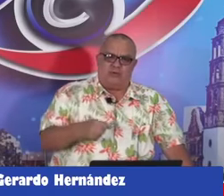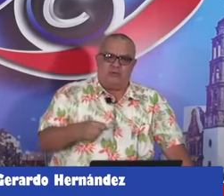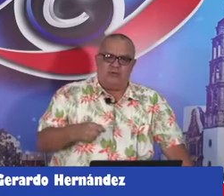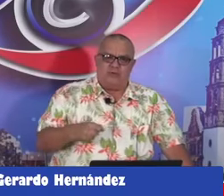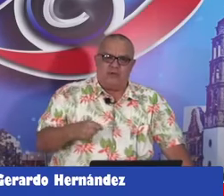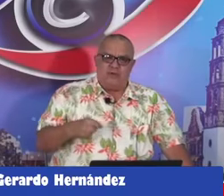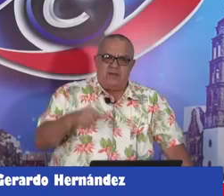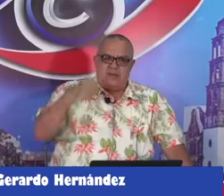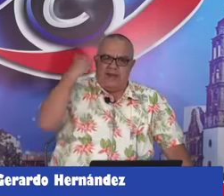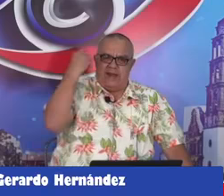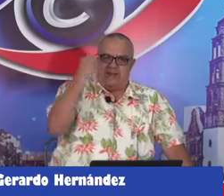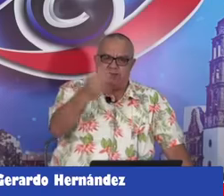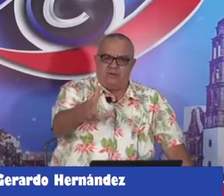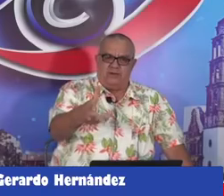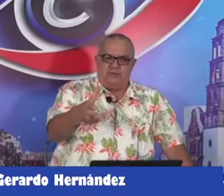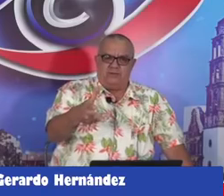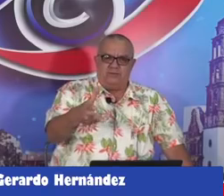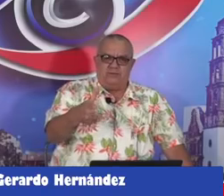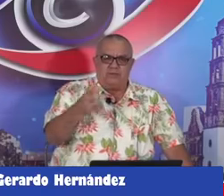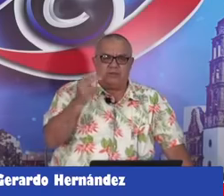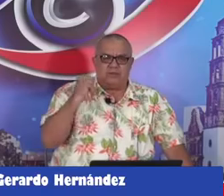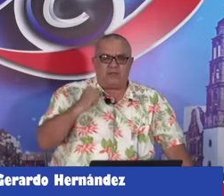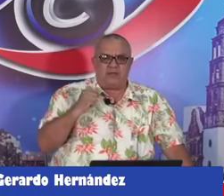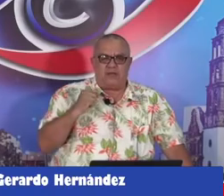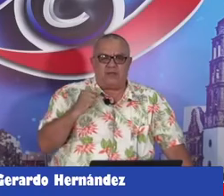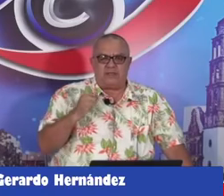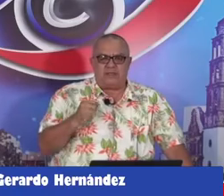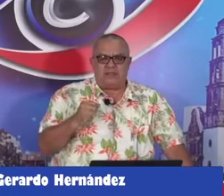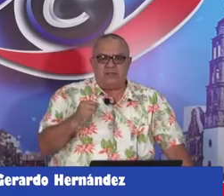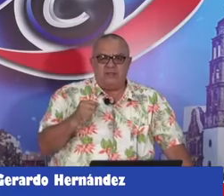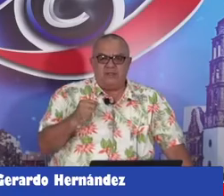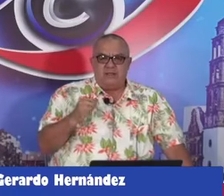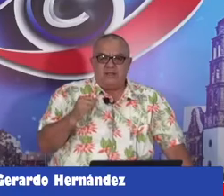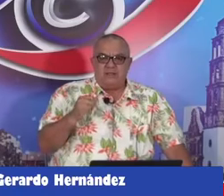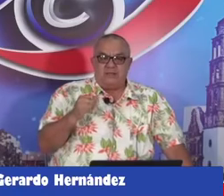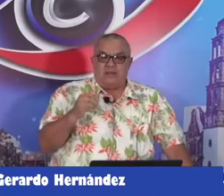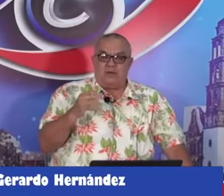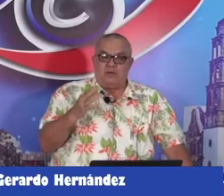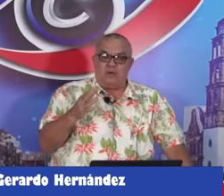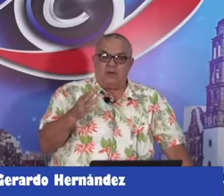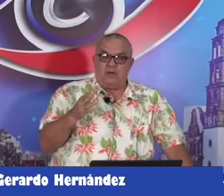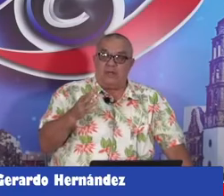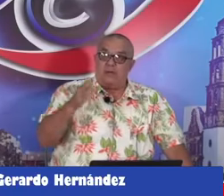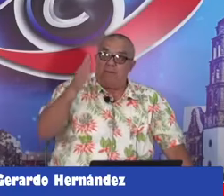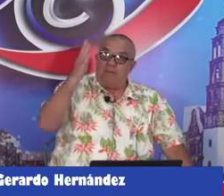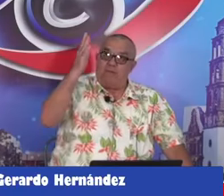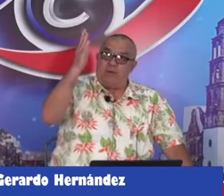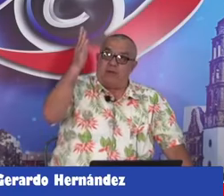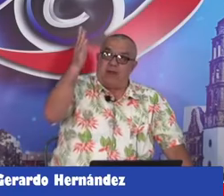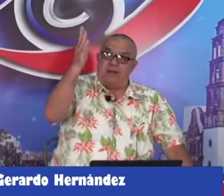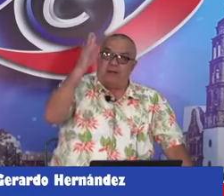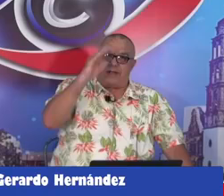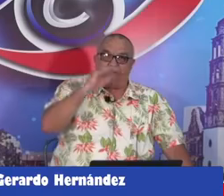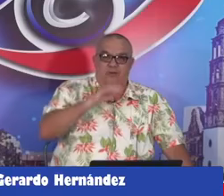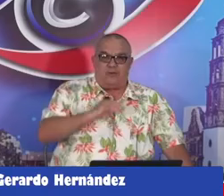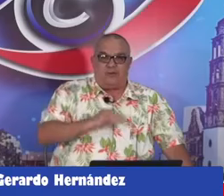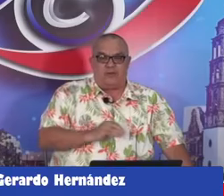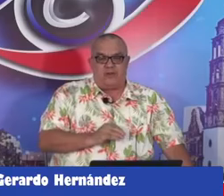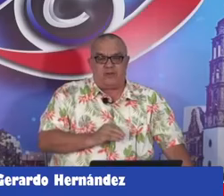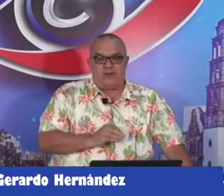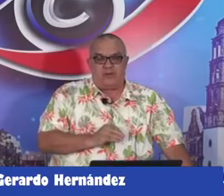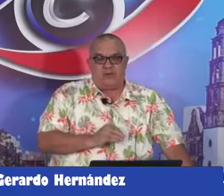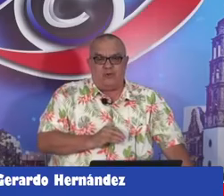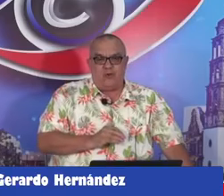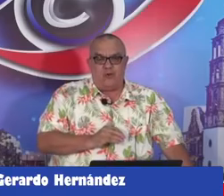mentiroso, ladrón, entonces no es fácil. Entonces, si dejó todo en orden, ¿por qué el estadio lo